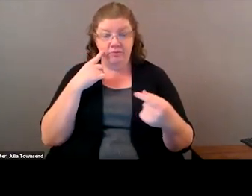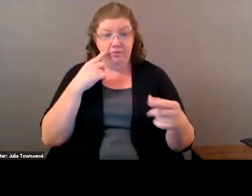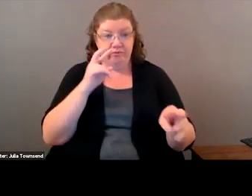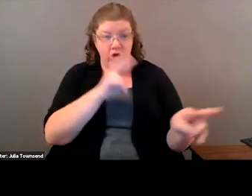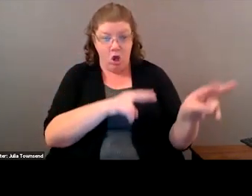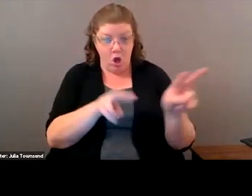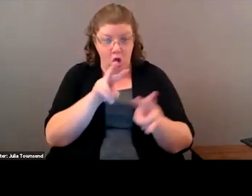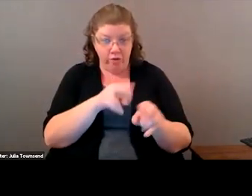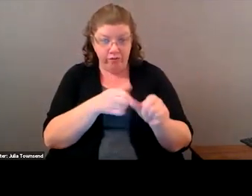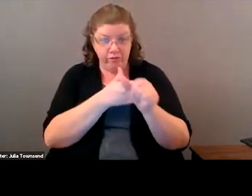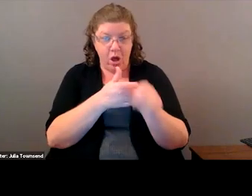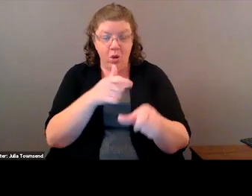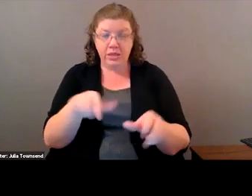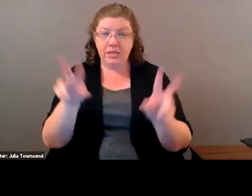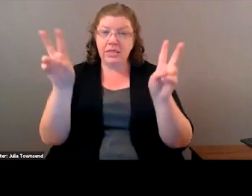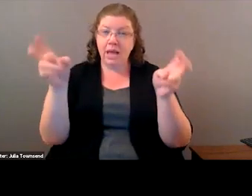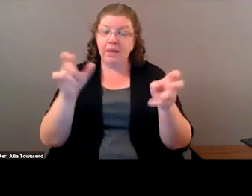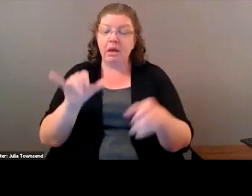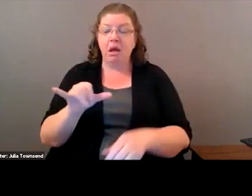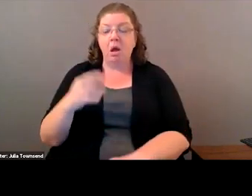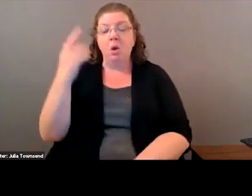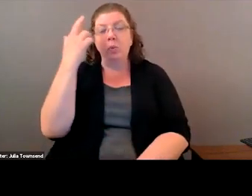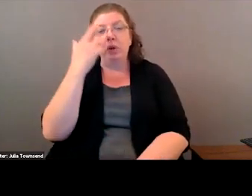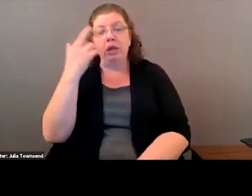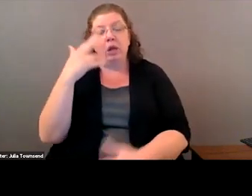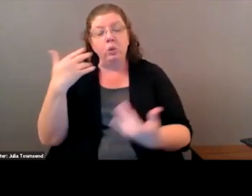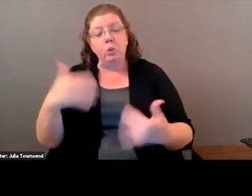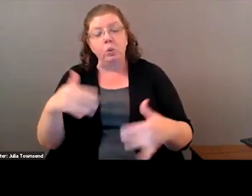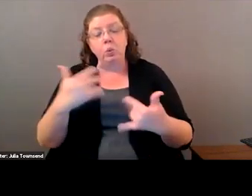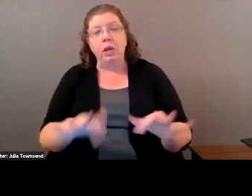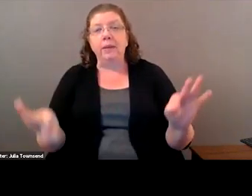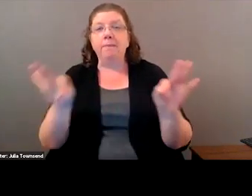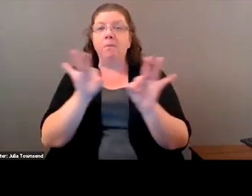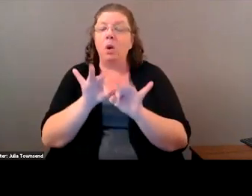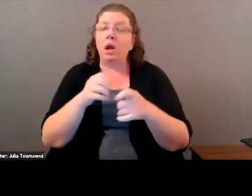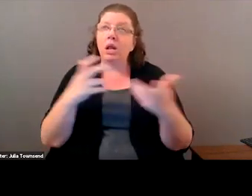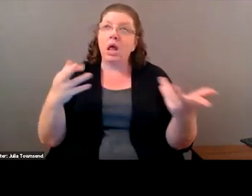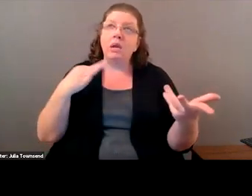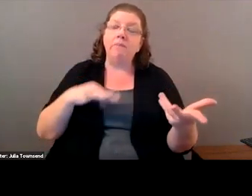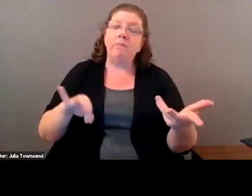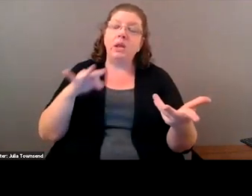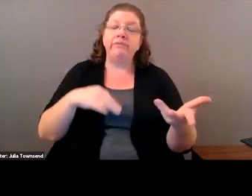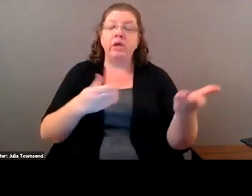de lo importante y de los beneficios que tiene el multilingüismo